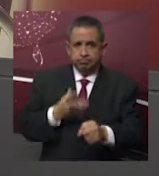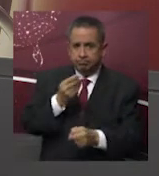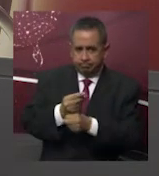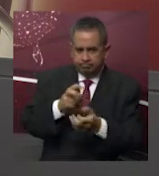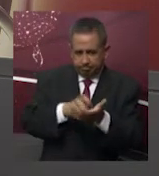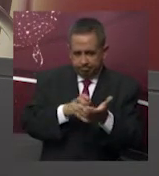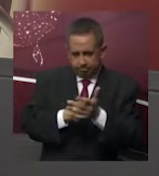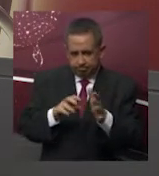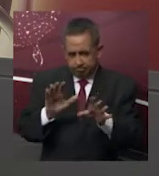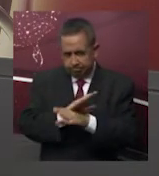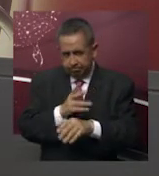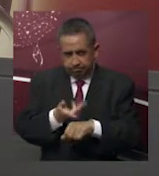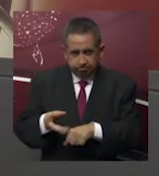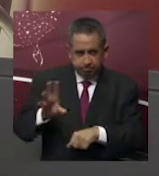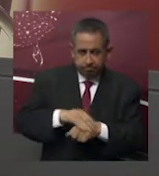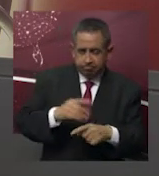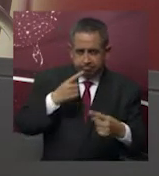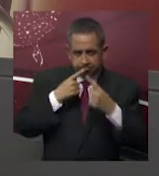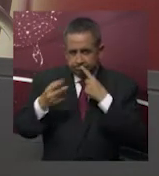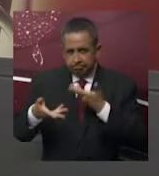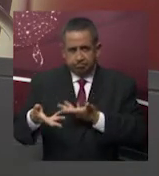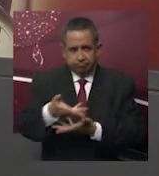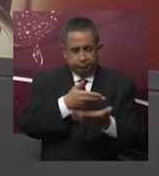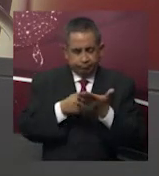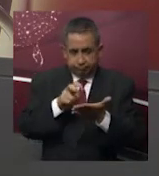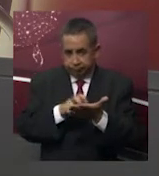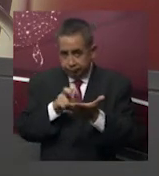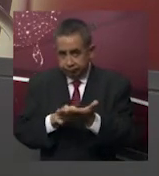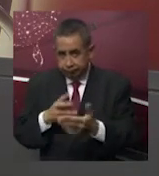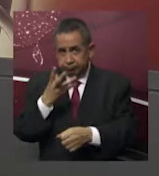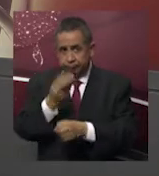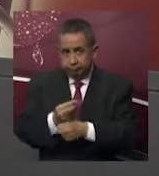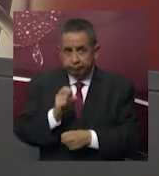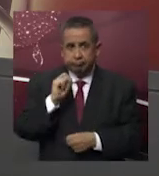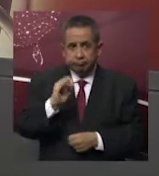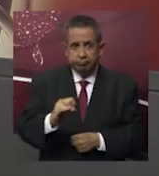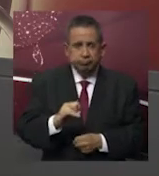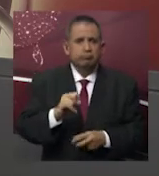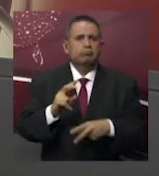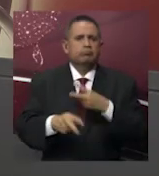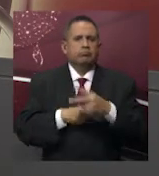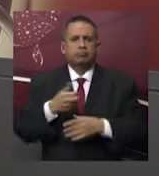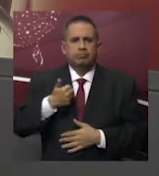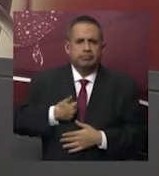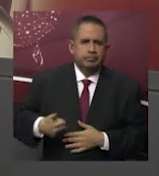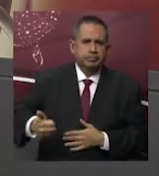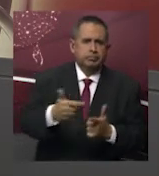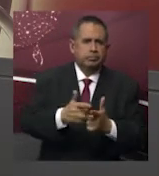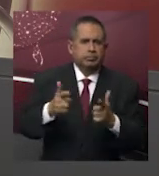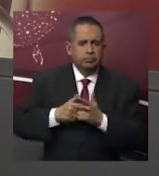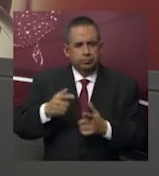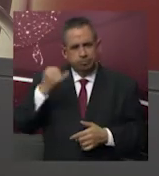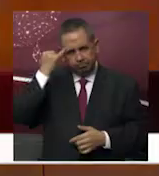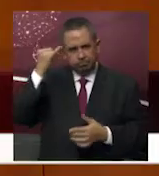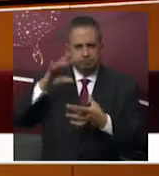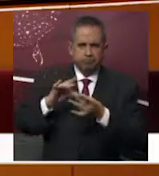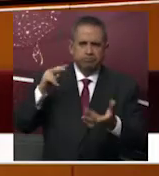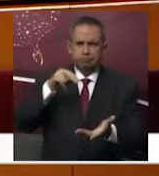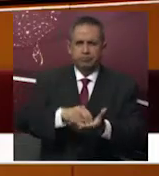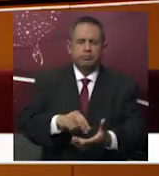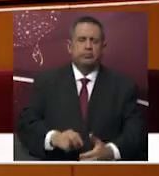original. Luego que se autorizara la discusión del dictamen con las modificaciones planteadas, los grupos parlamentarios fijaron posicionamiento.